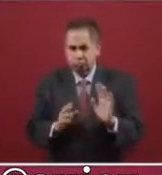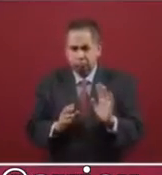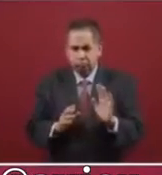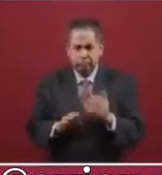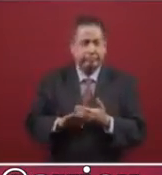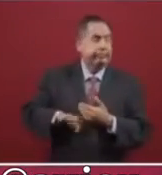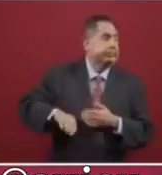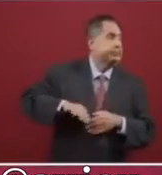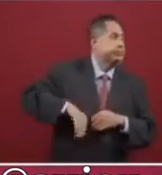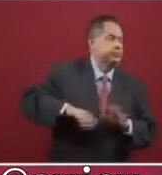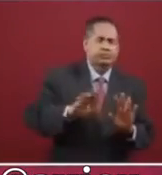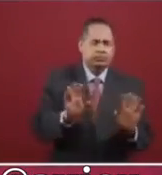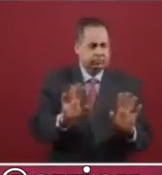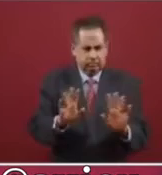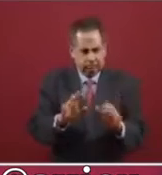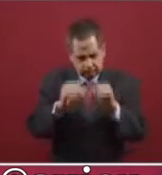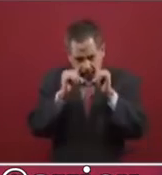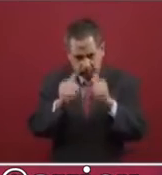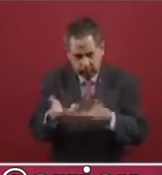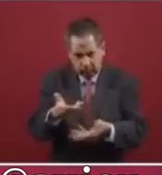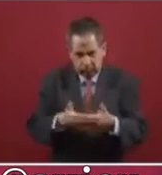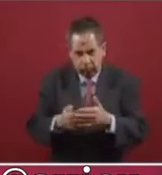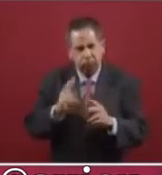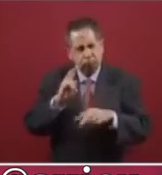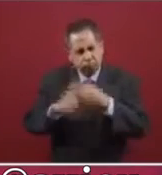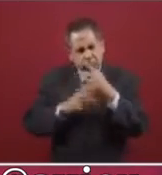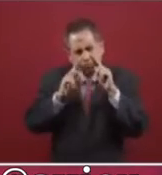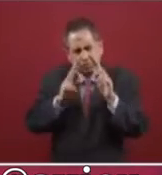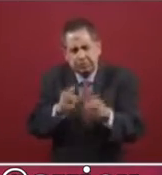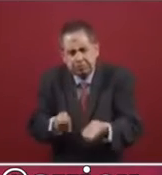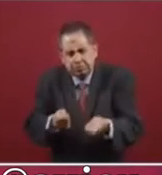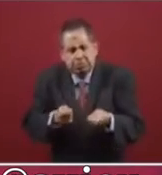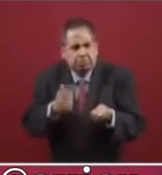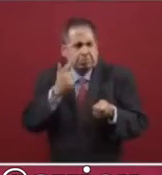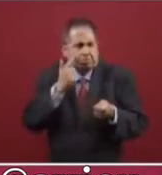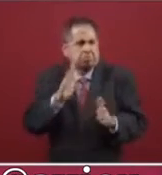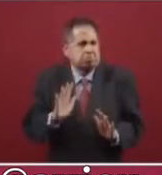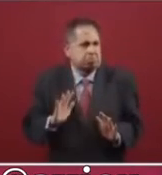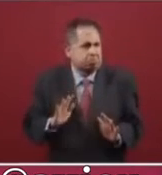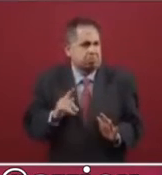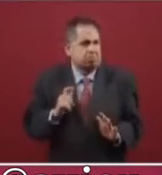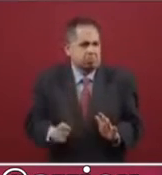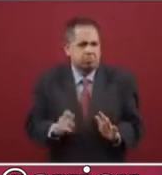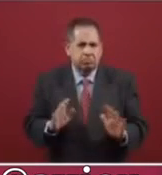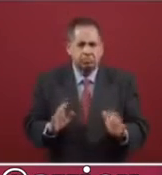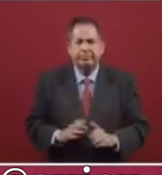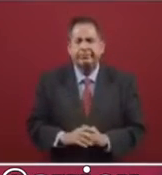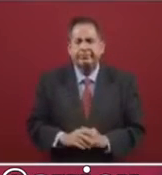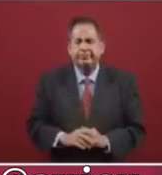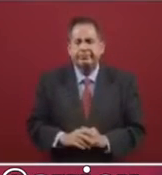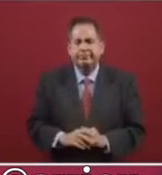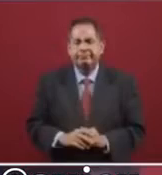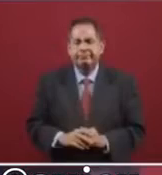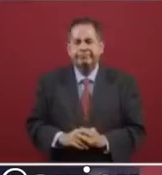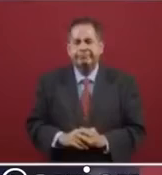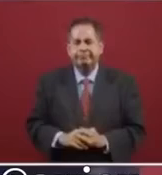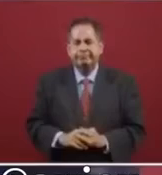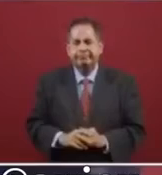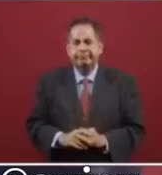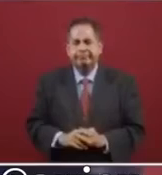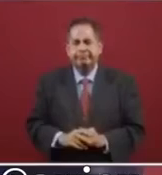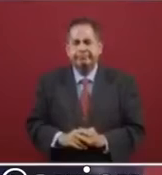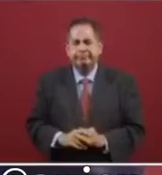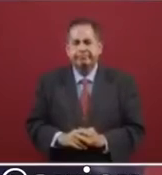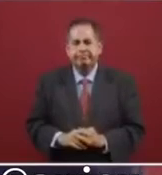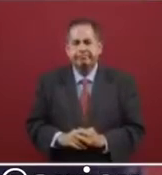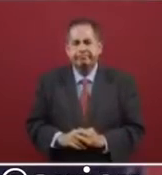evado, lo trato porque… Siempre mientes y vuelves a